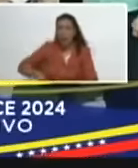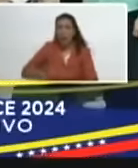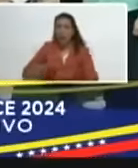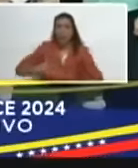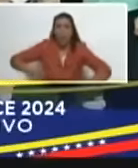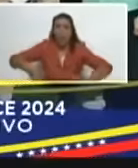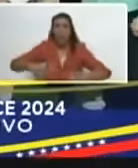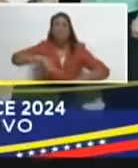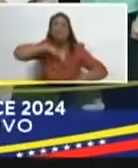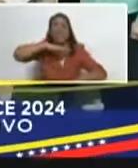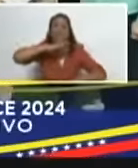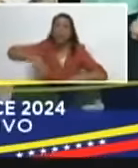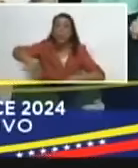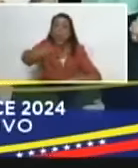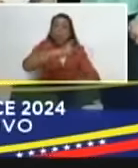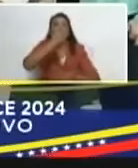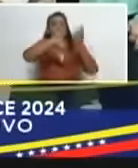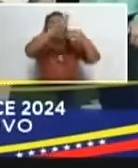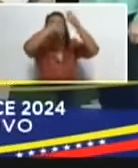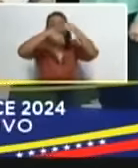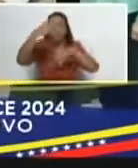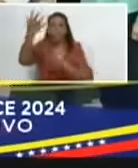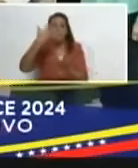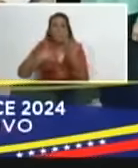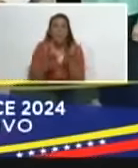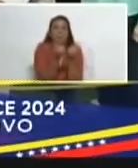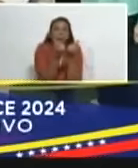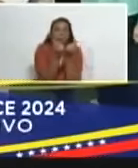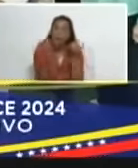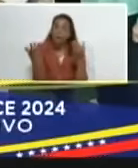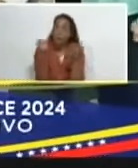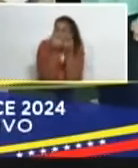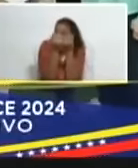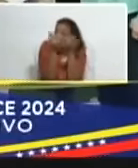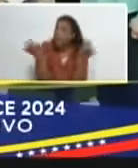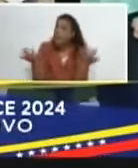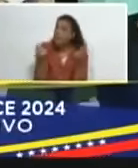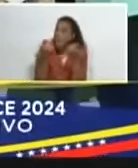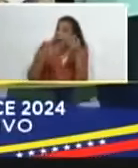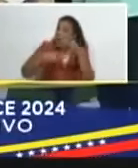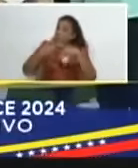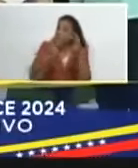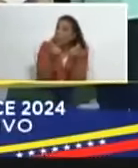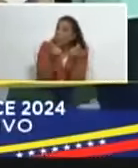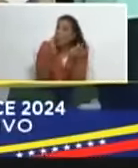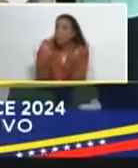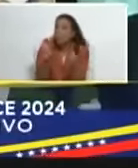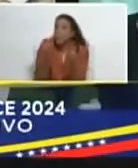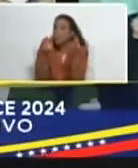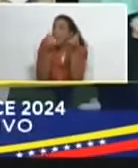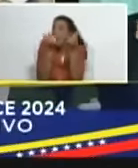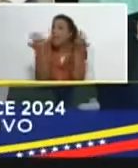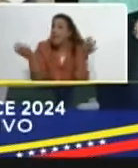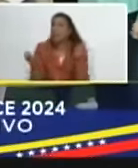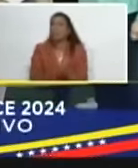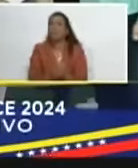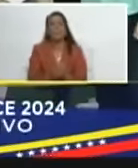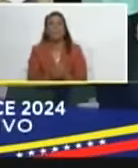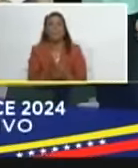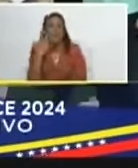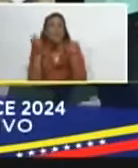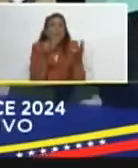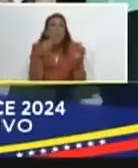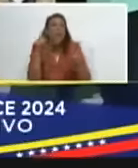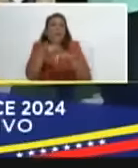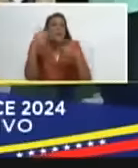riqueza, abastezca al país y genere riqueza, platica, platica, José David, genere mucha platica. ¿A través